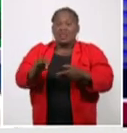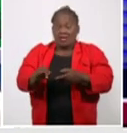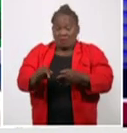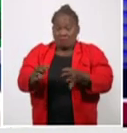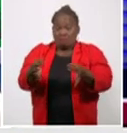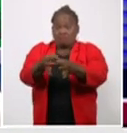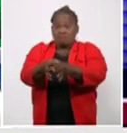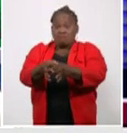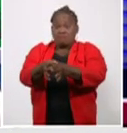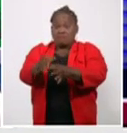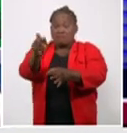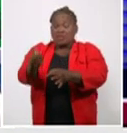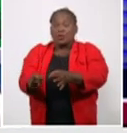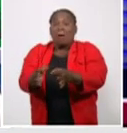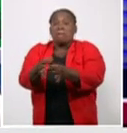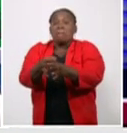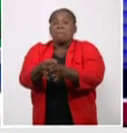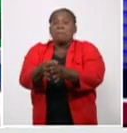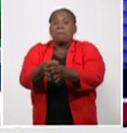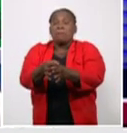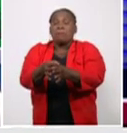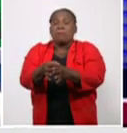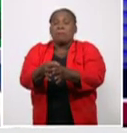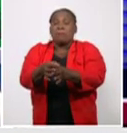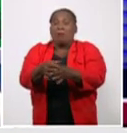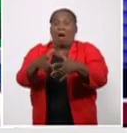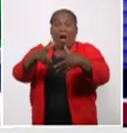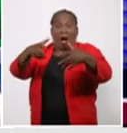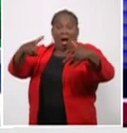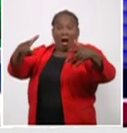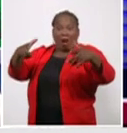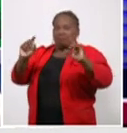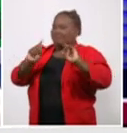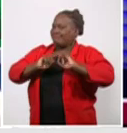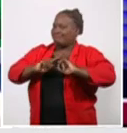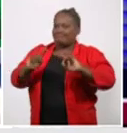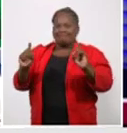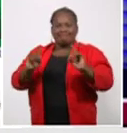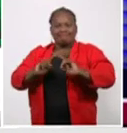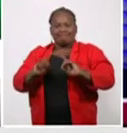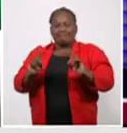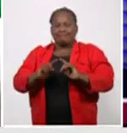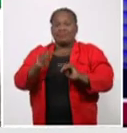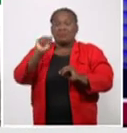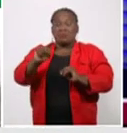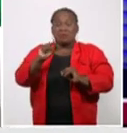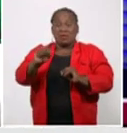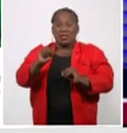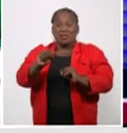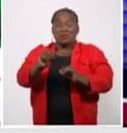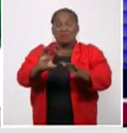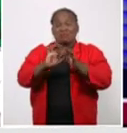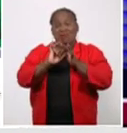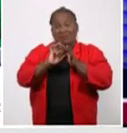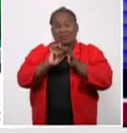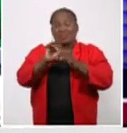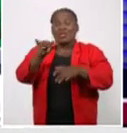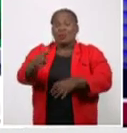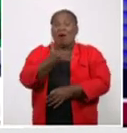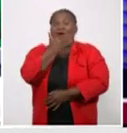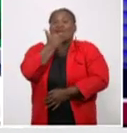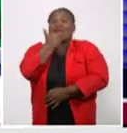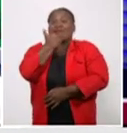personas reunidas en un mismo local, porque eso sería todavía un factor